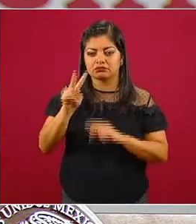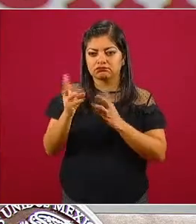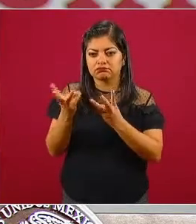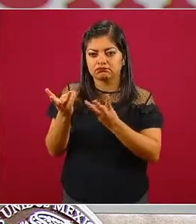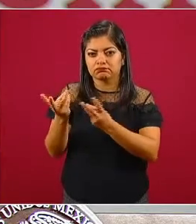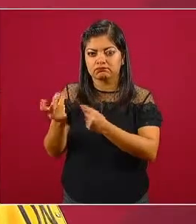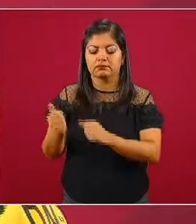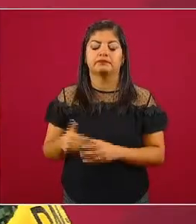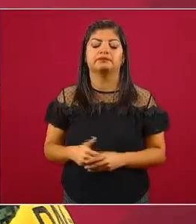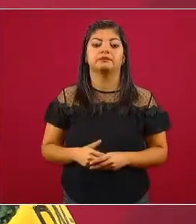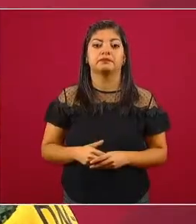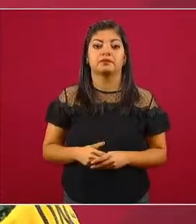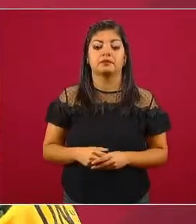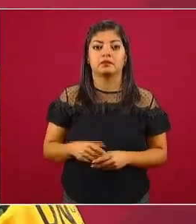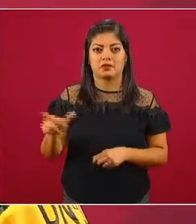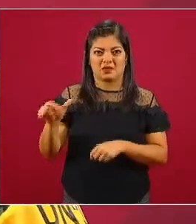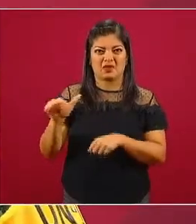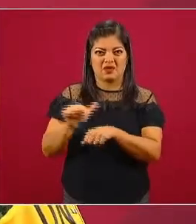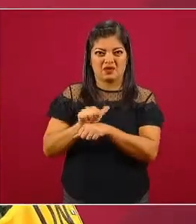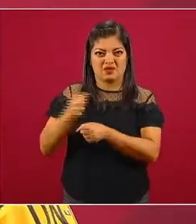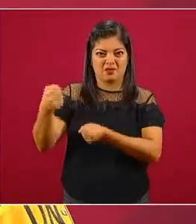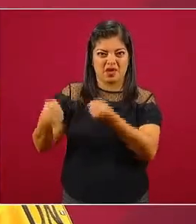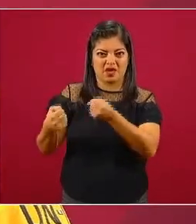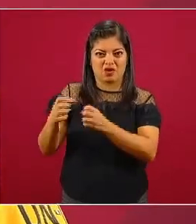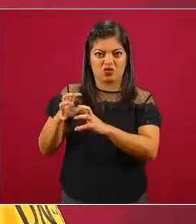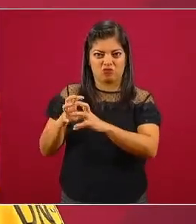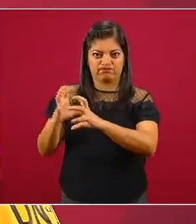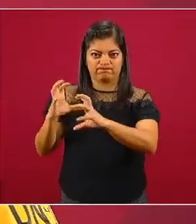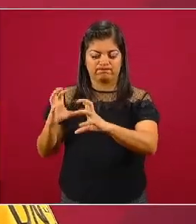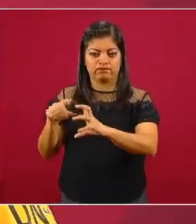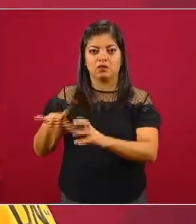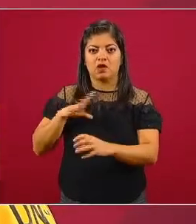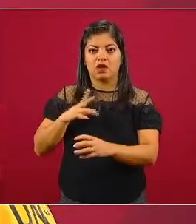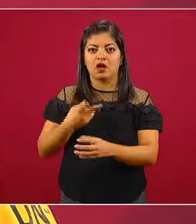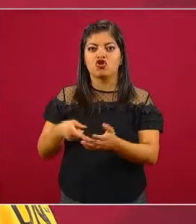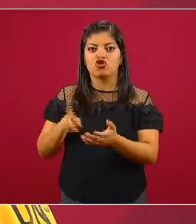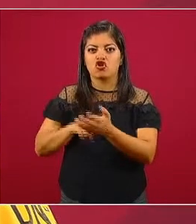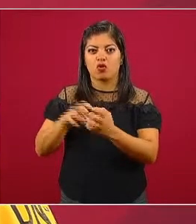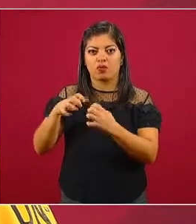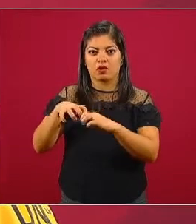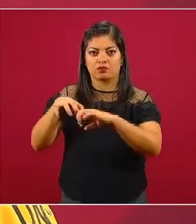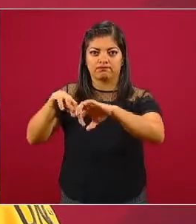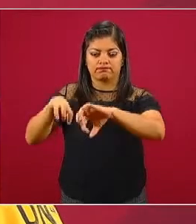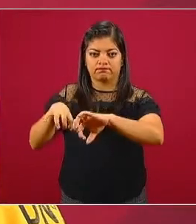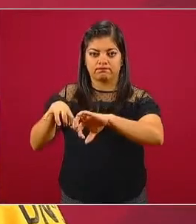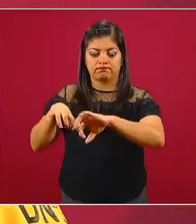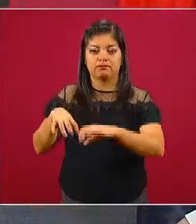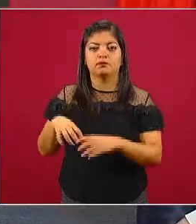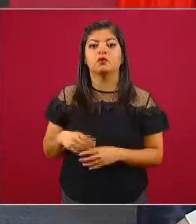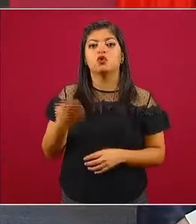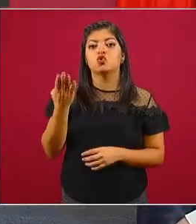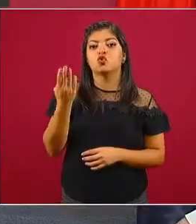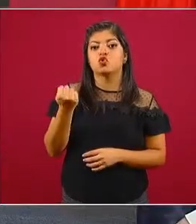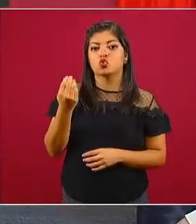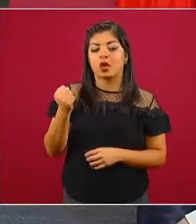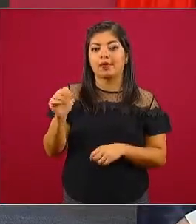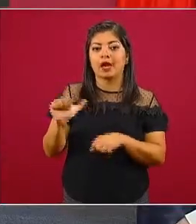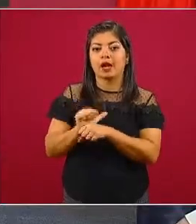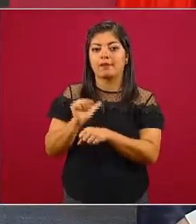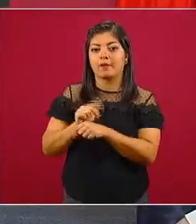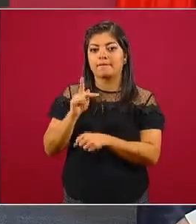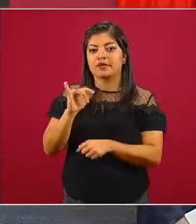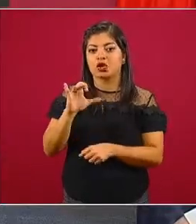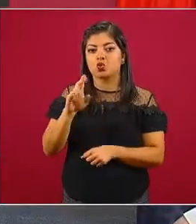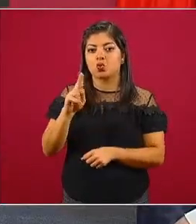los videos. En los vehículos tenemos una camioneta doble rodada con 2 torretas, 9 camionetas pick-up